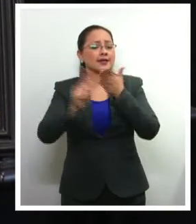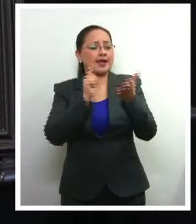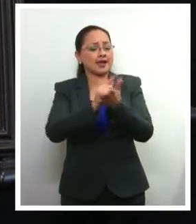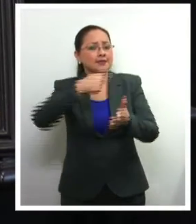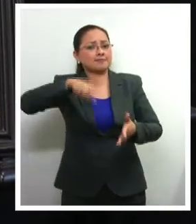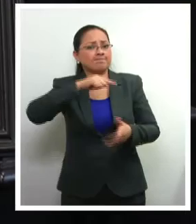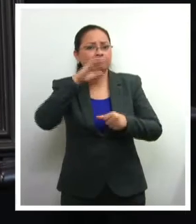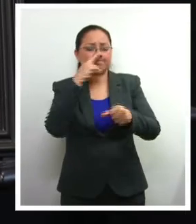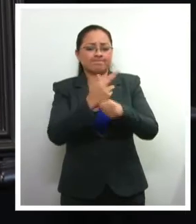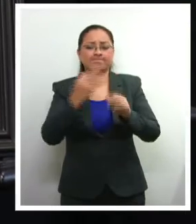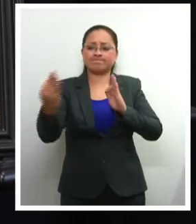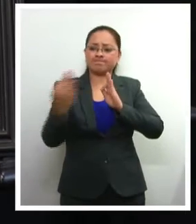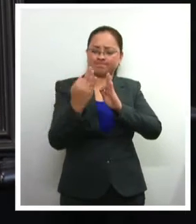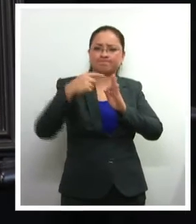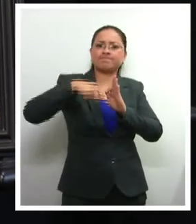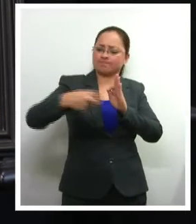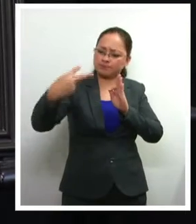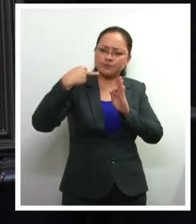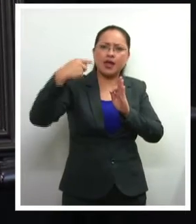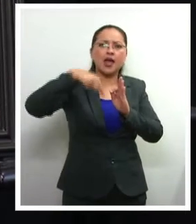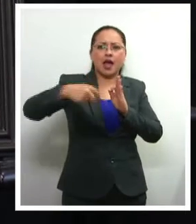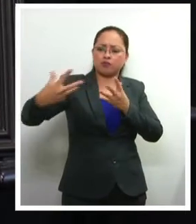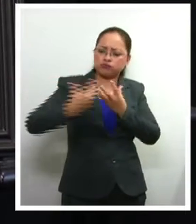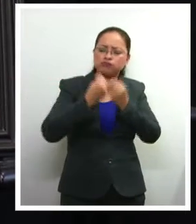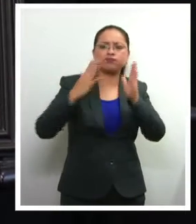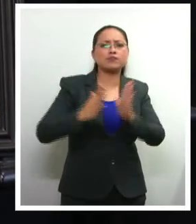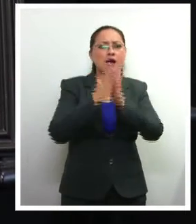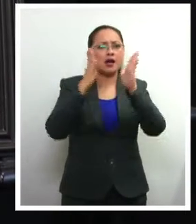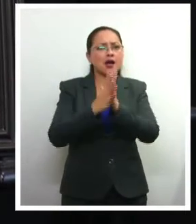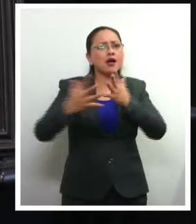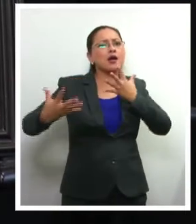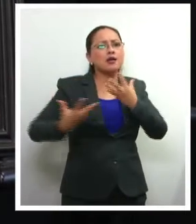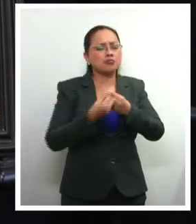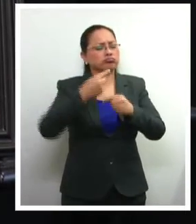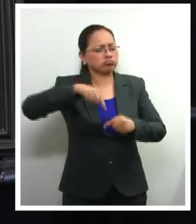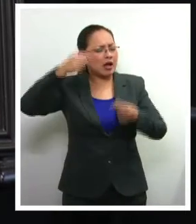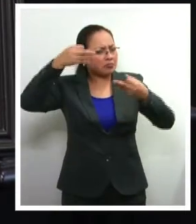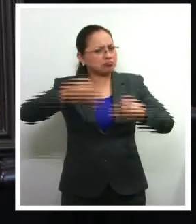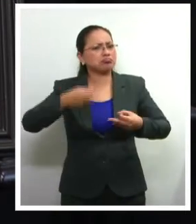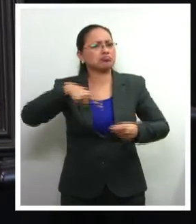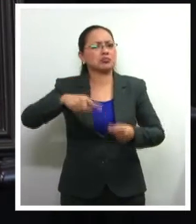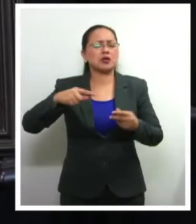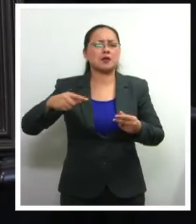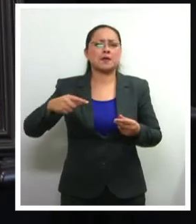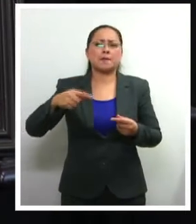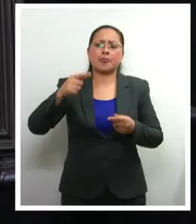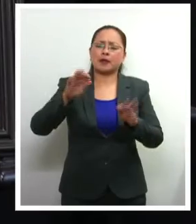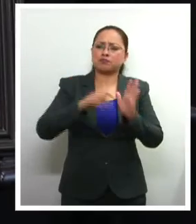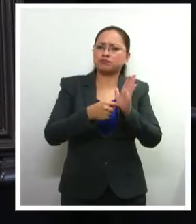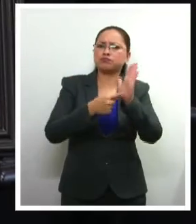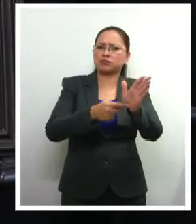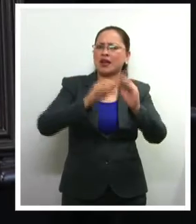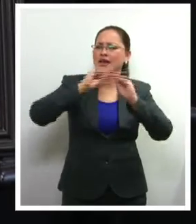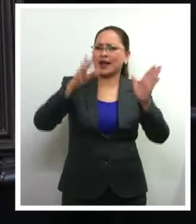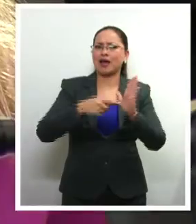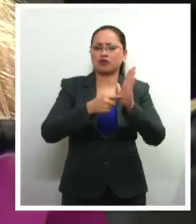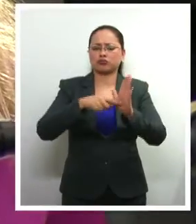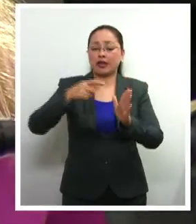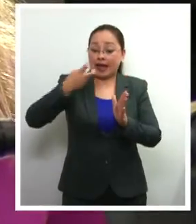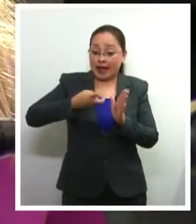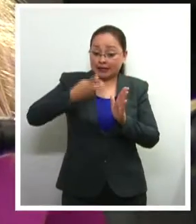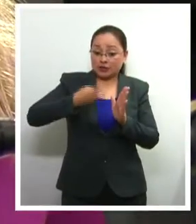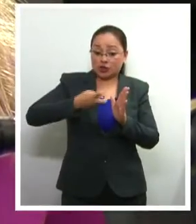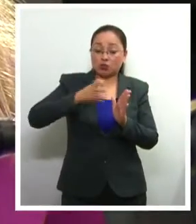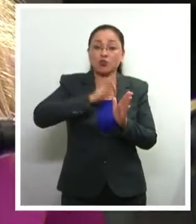de cara a la sociedad, involucrándolos con plena participación y con plena rendición de cuentas. Y heredemos en